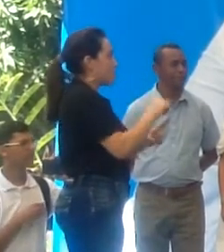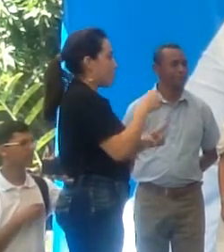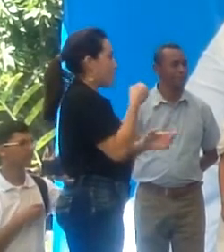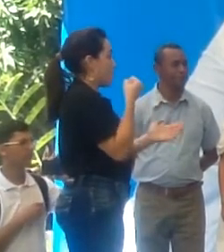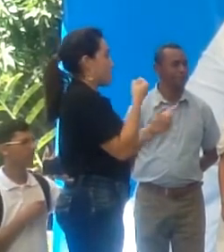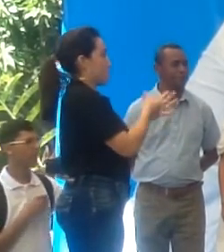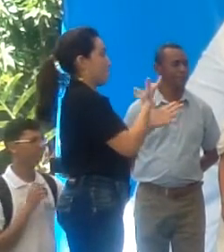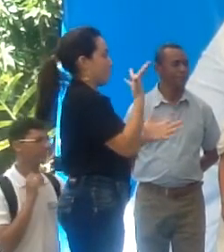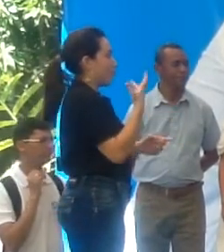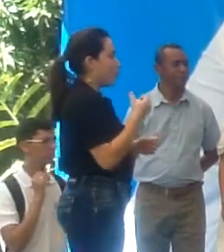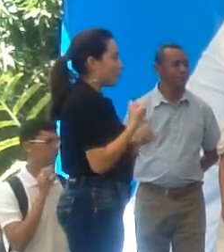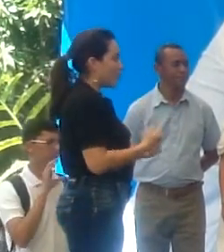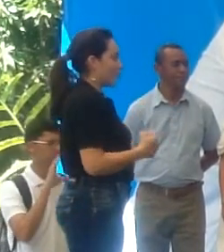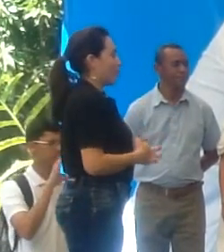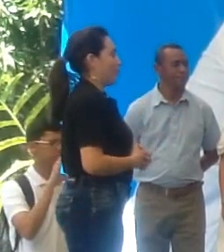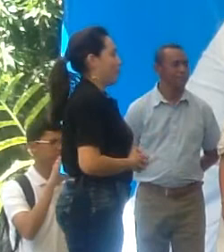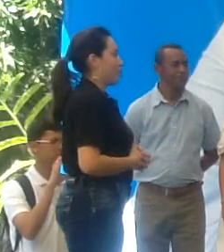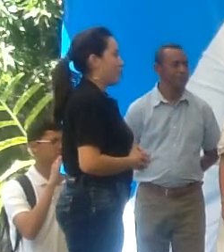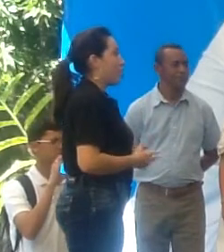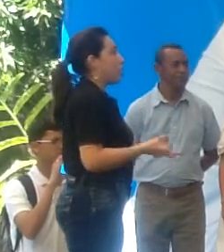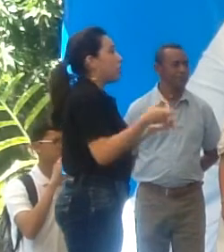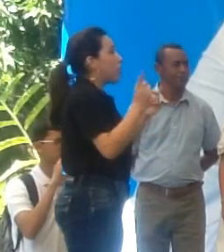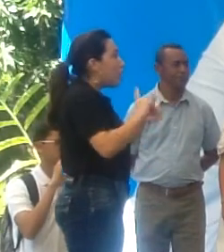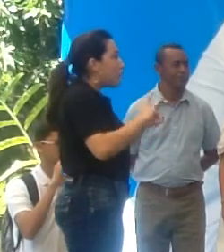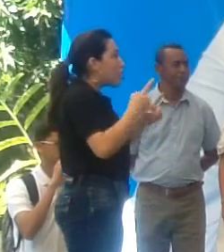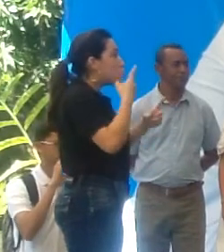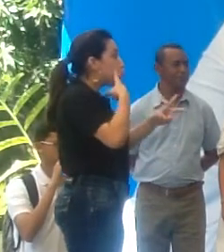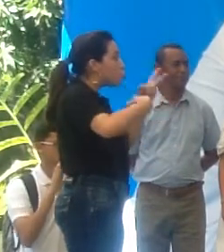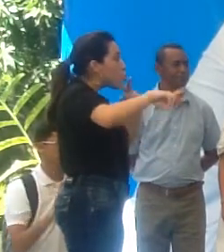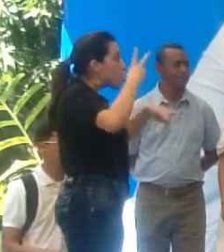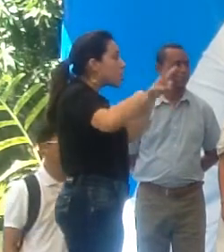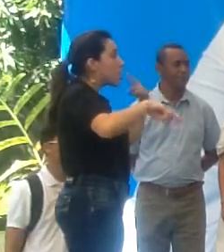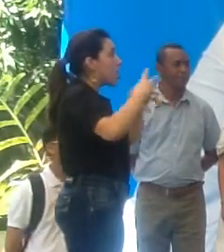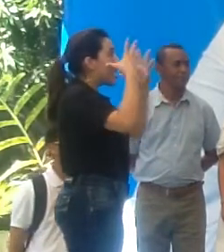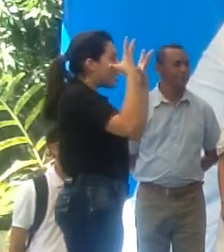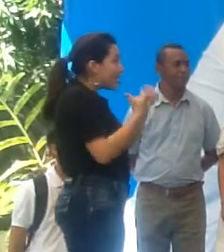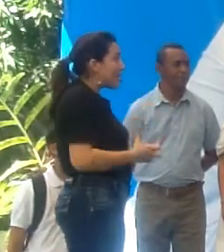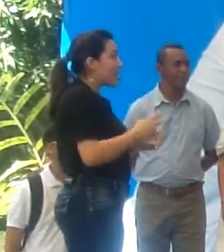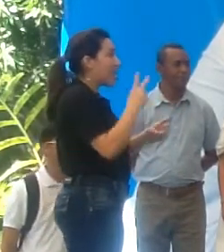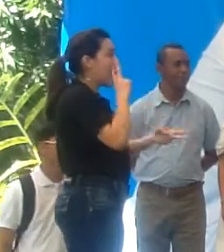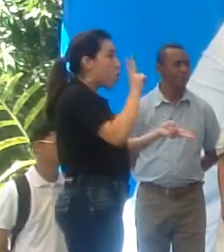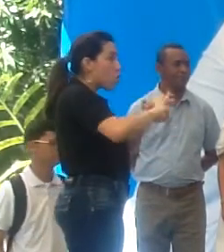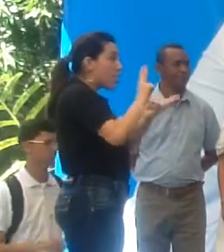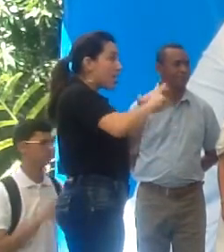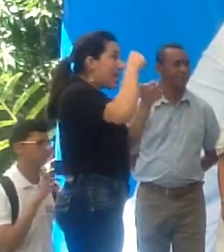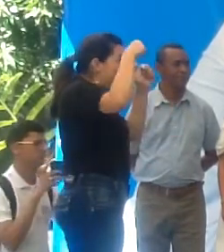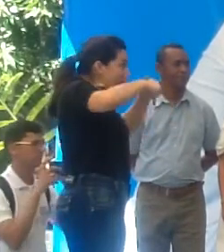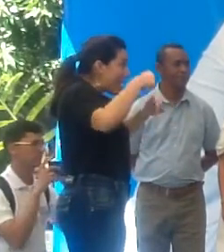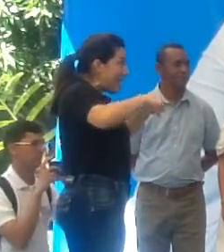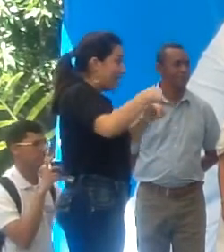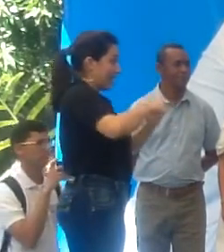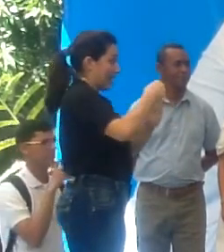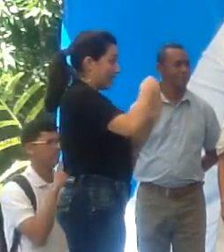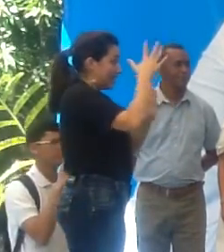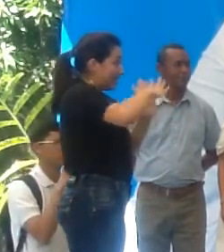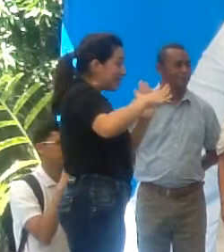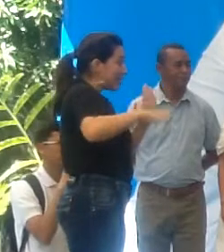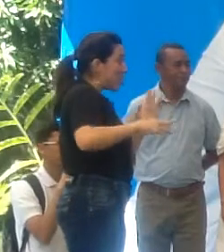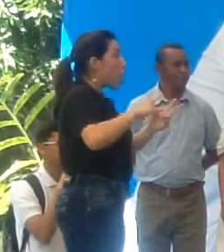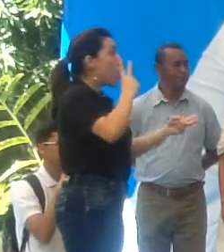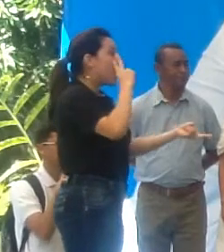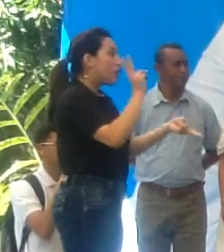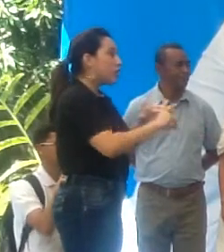va a permitir a los turistas que quieren conocer nuestra sierra, esta sierra donde estamos presentes,